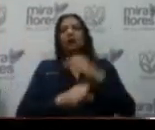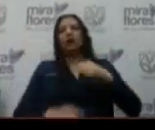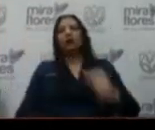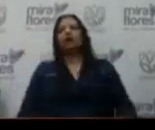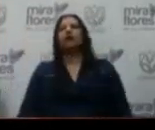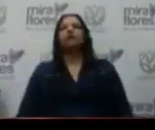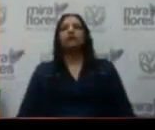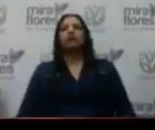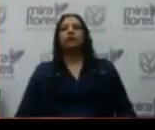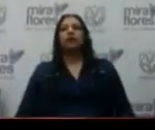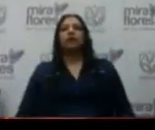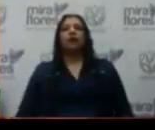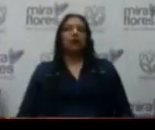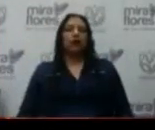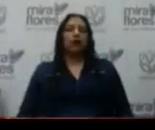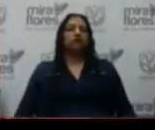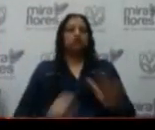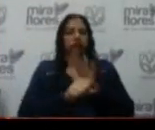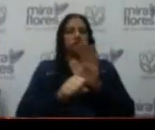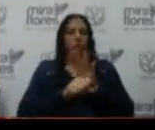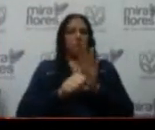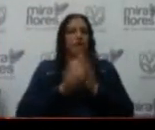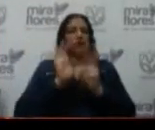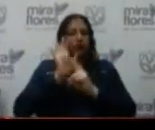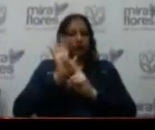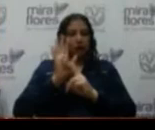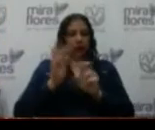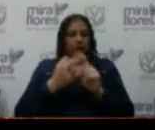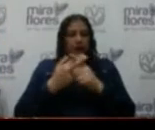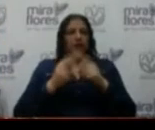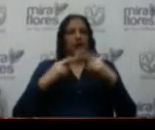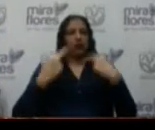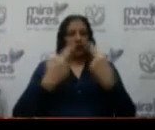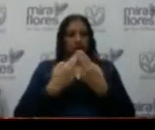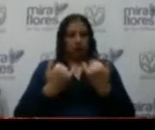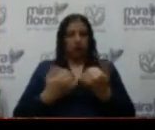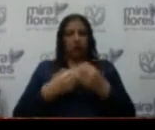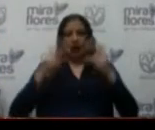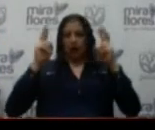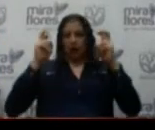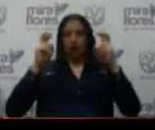quórum reglamentario damos por instalada la sesión y vamos al tema central.